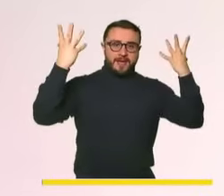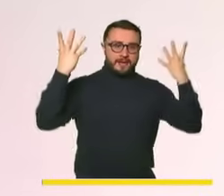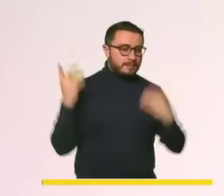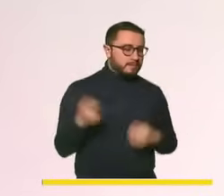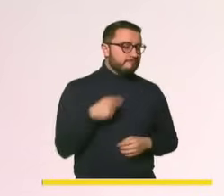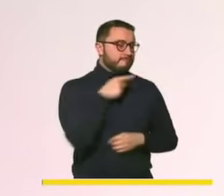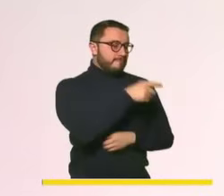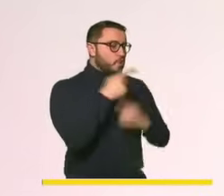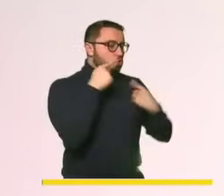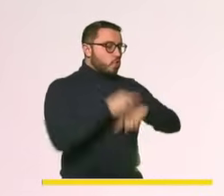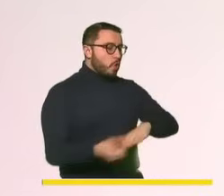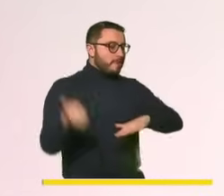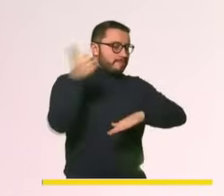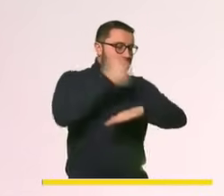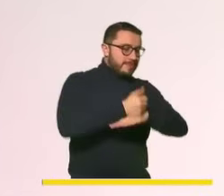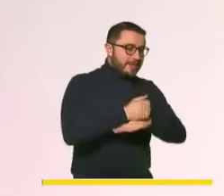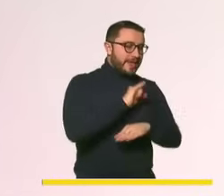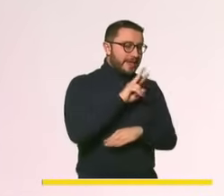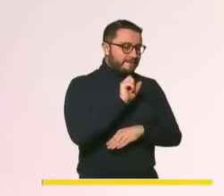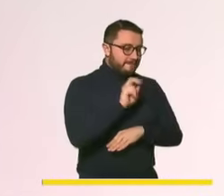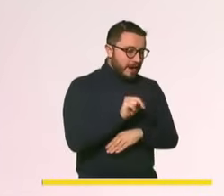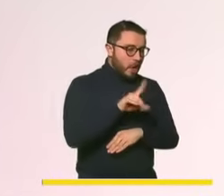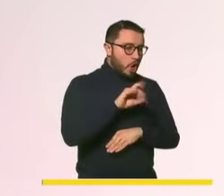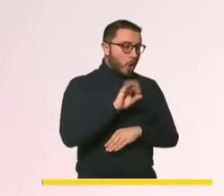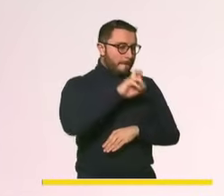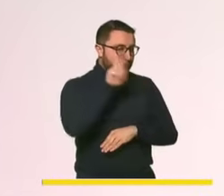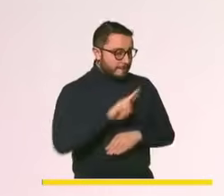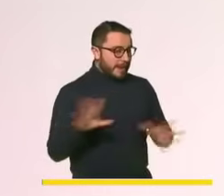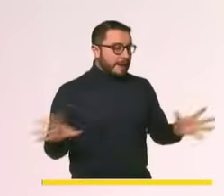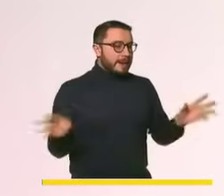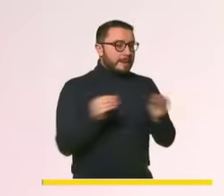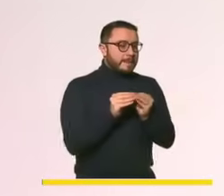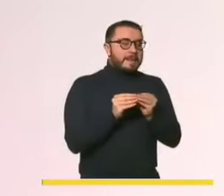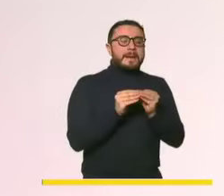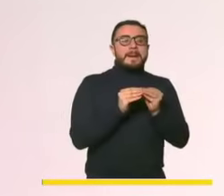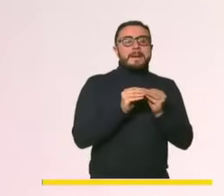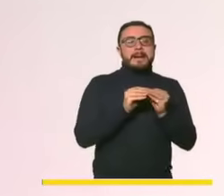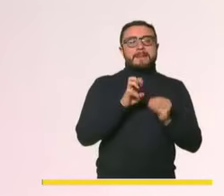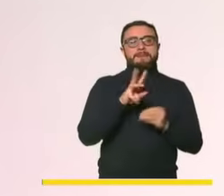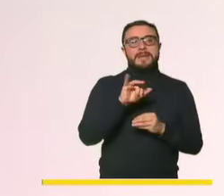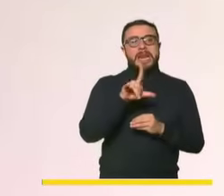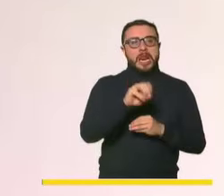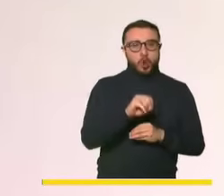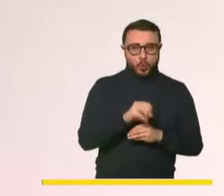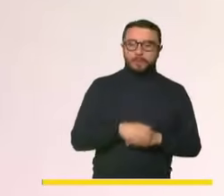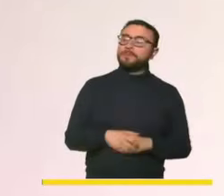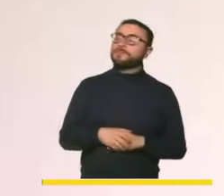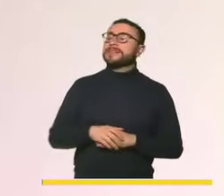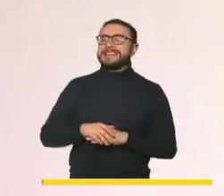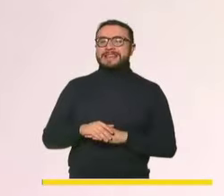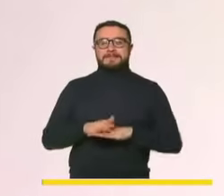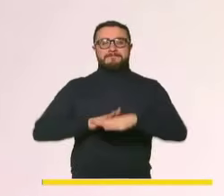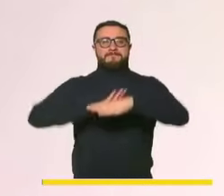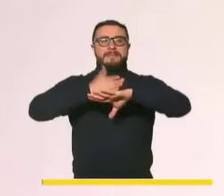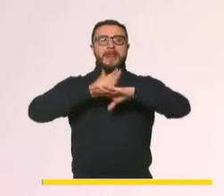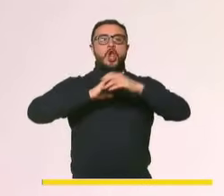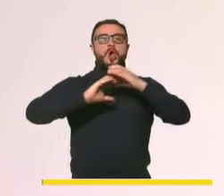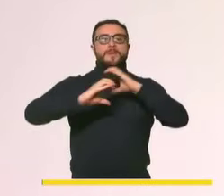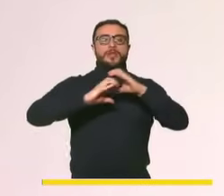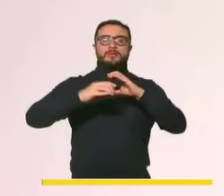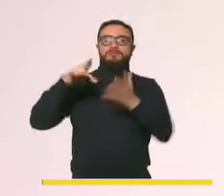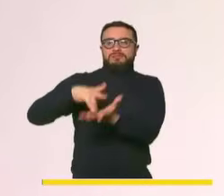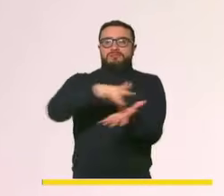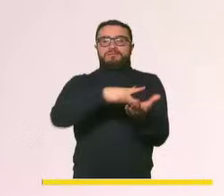con sus directores Iván López y Emilio Pacheco, medios de comunicación